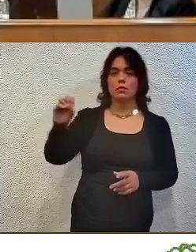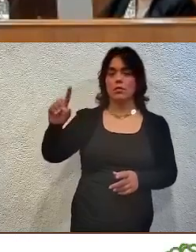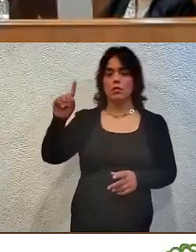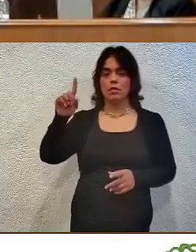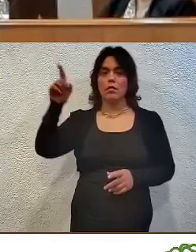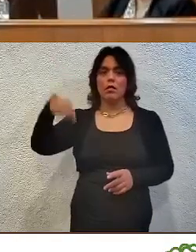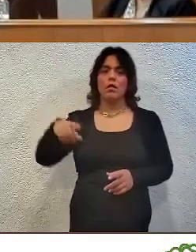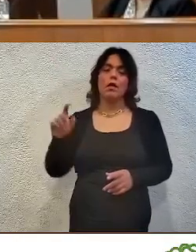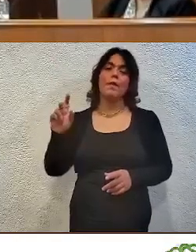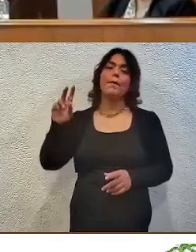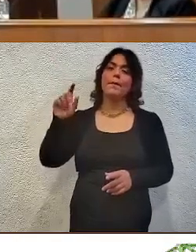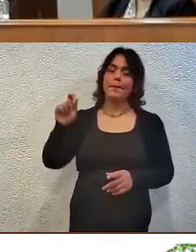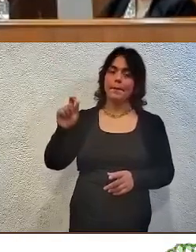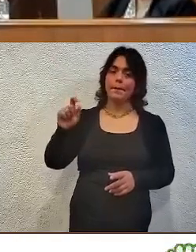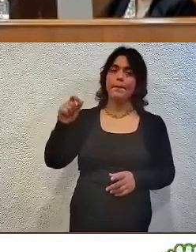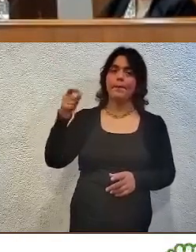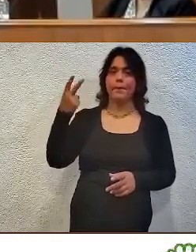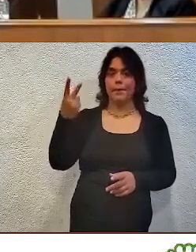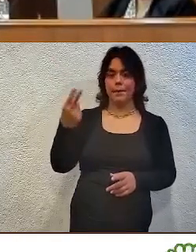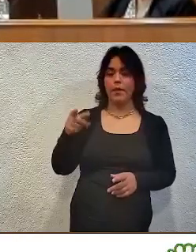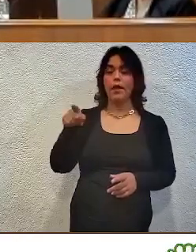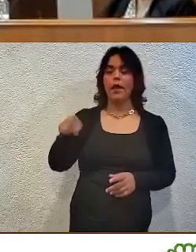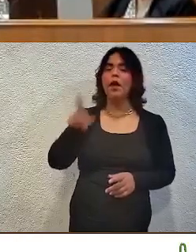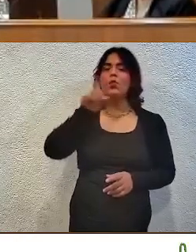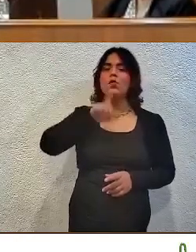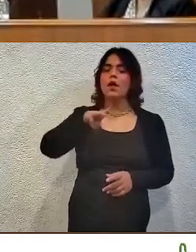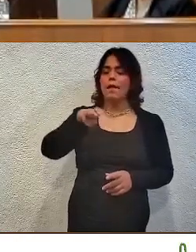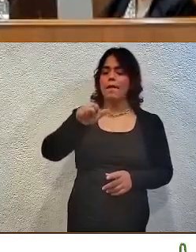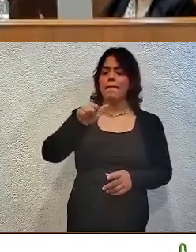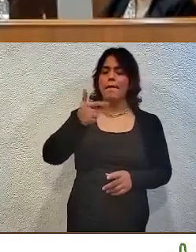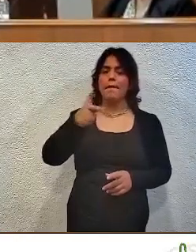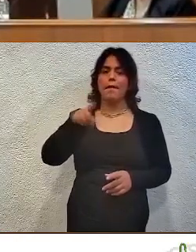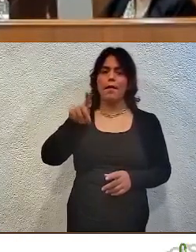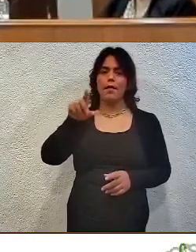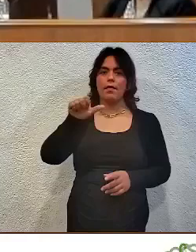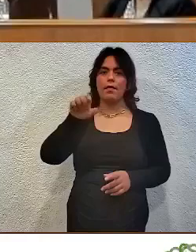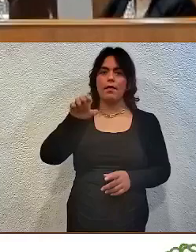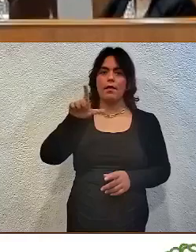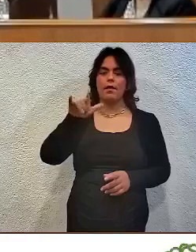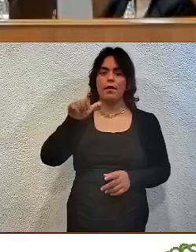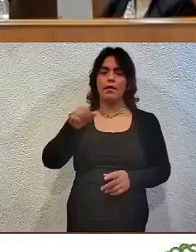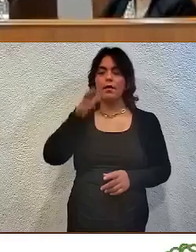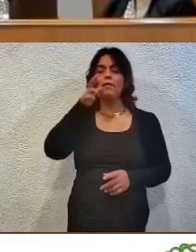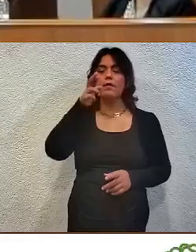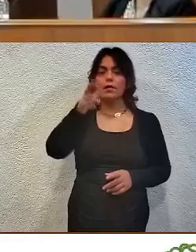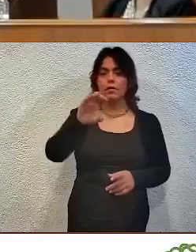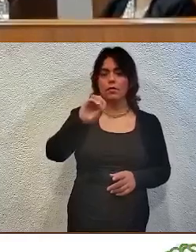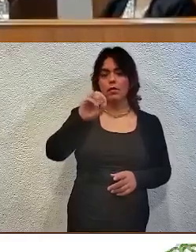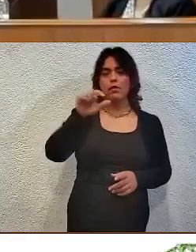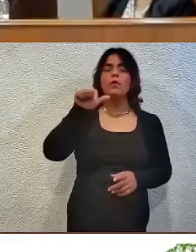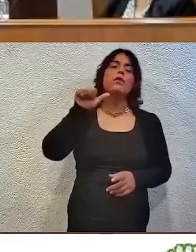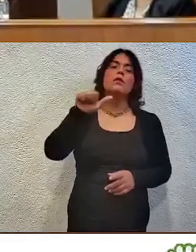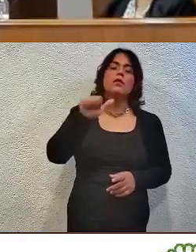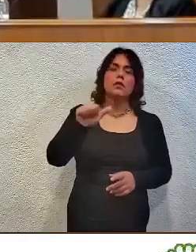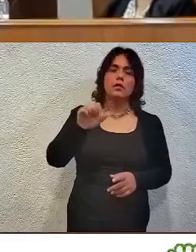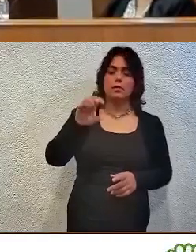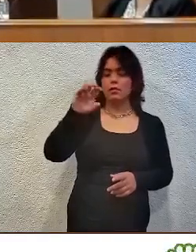TE/JLI/001/2025, promovido por Magdalena Suástegui Moctezuma en contra de la resolución